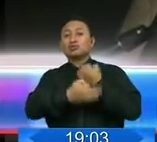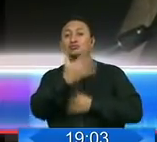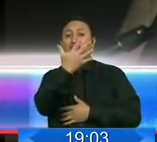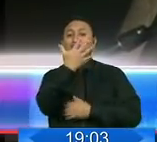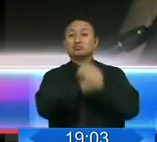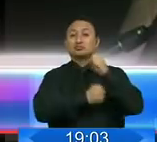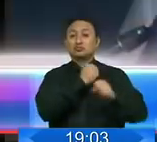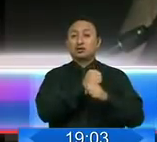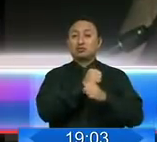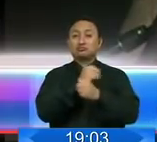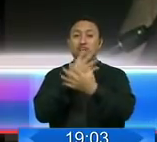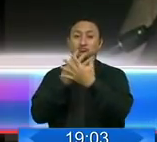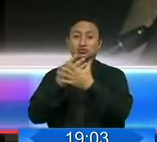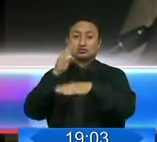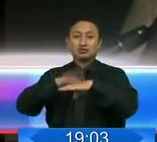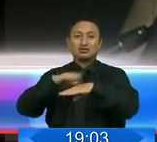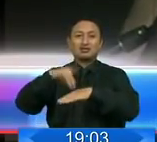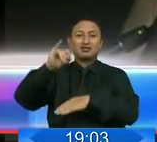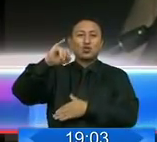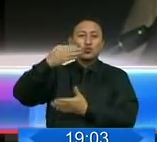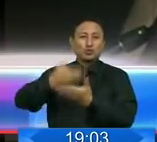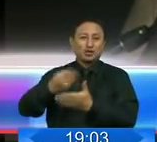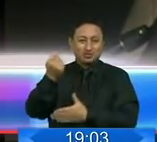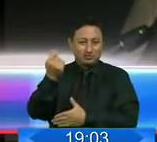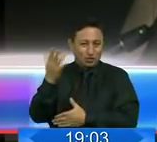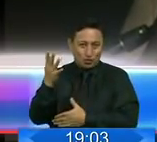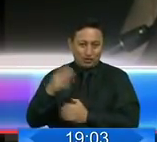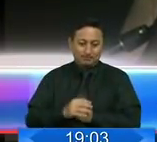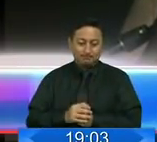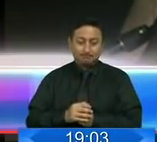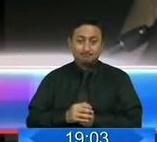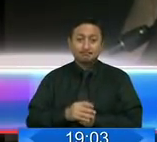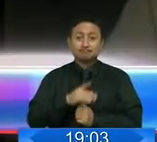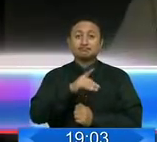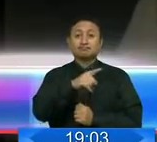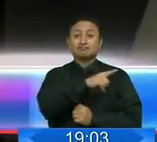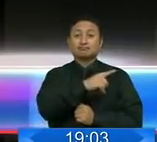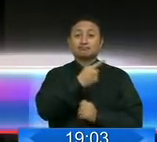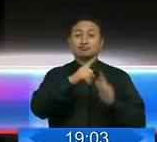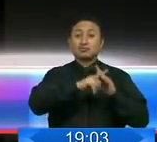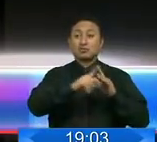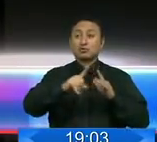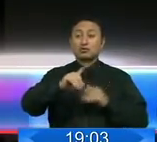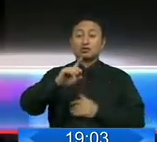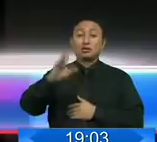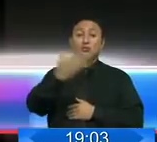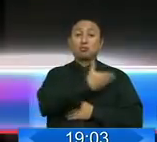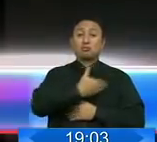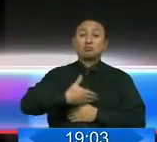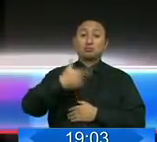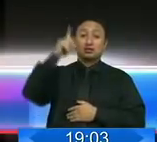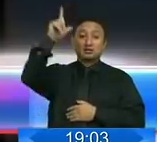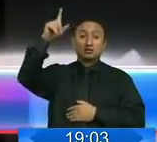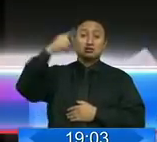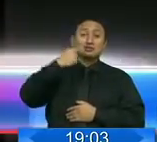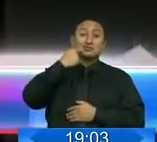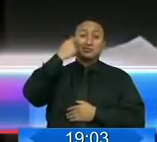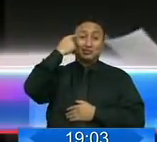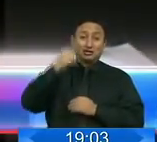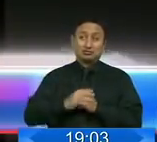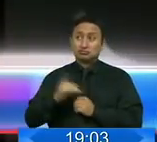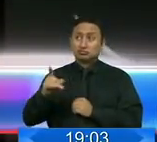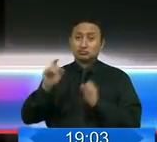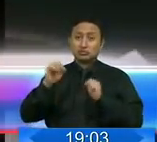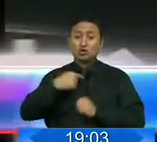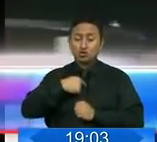por enriquecimiento ilícito. Pedro Delgado abandonó el país con la anuencia del presidente Rafael Correa, pues su primo había ofrecido retornar